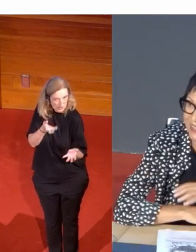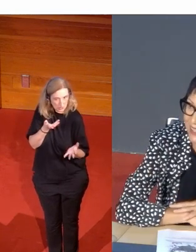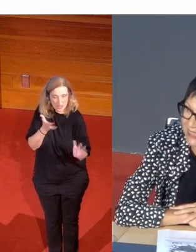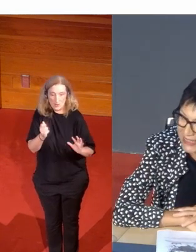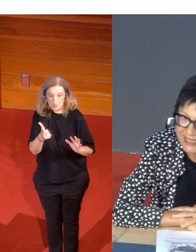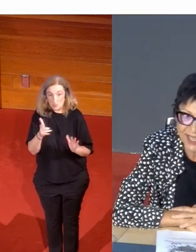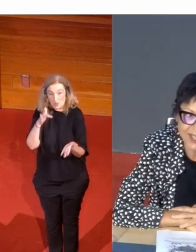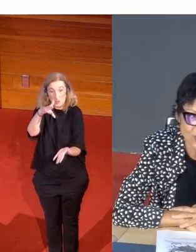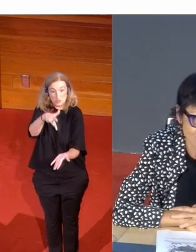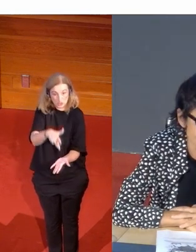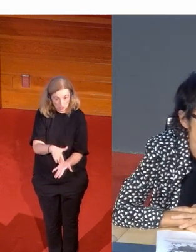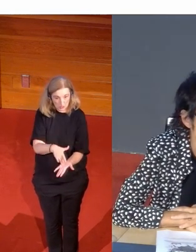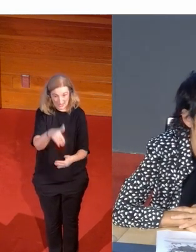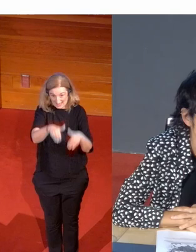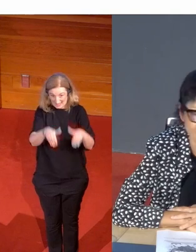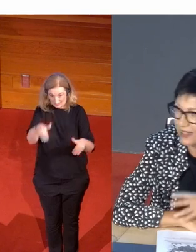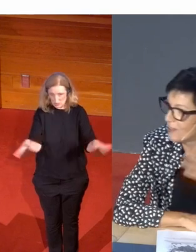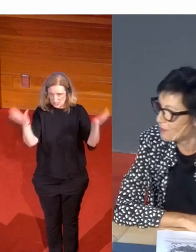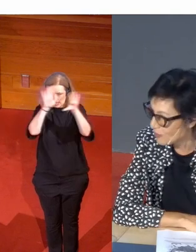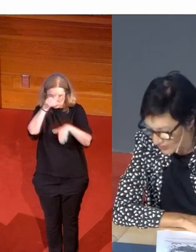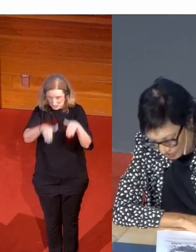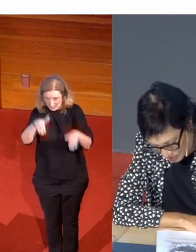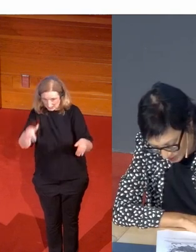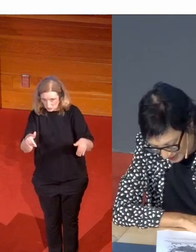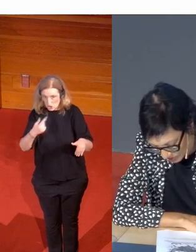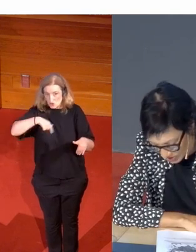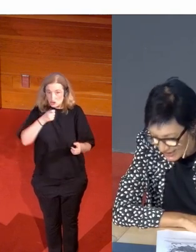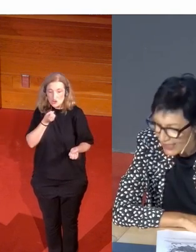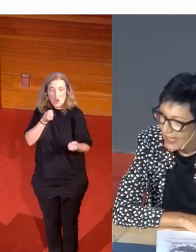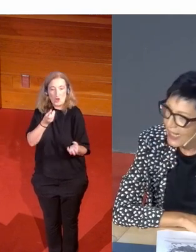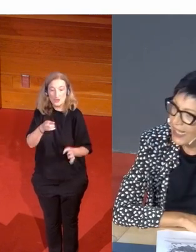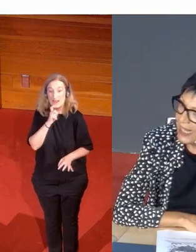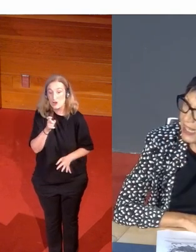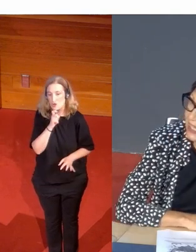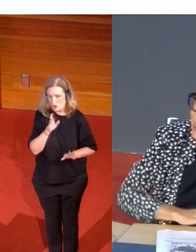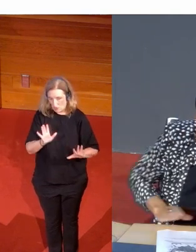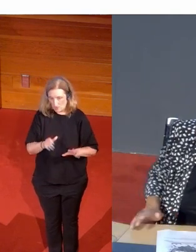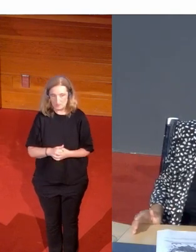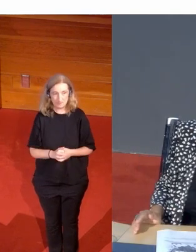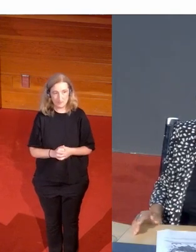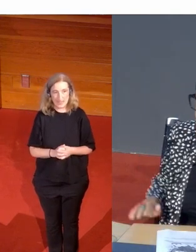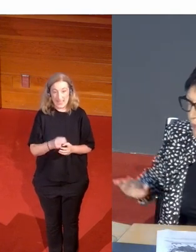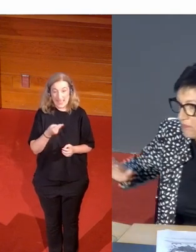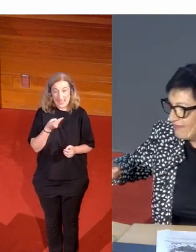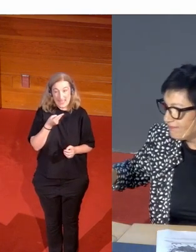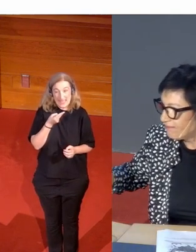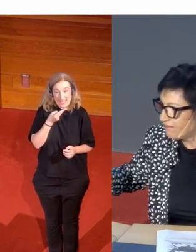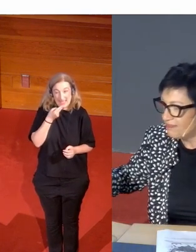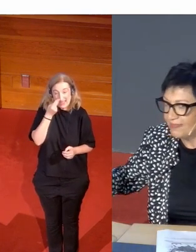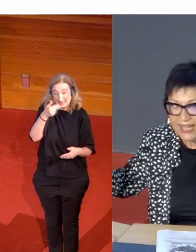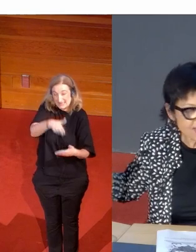ya el día electoral la noche electoral y en función de los resultados la intención de Voto